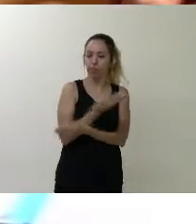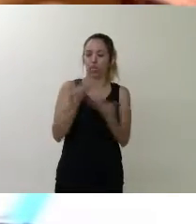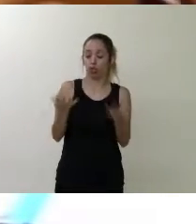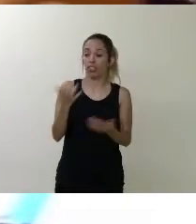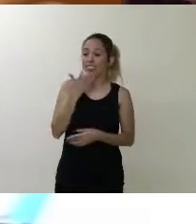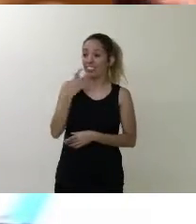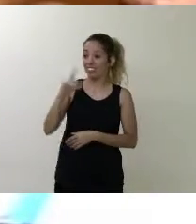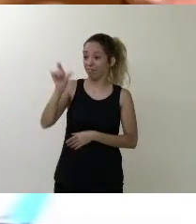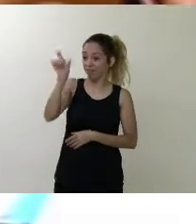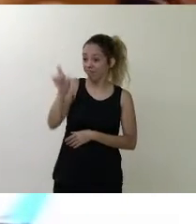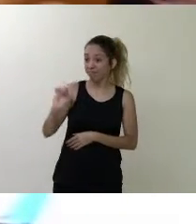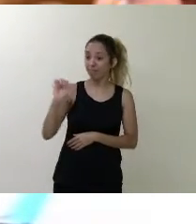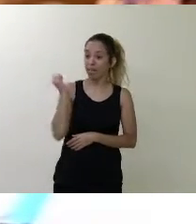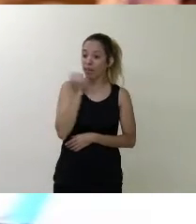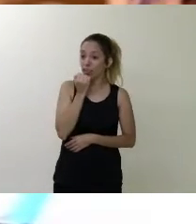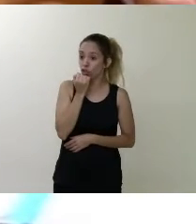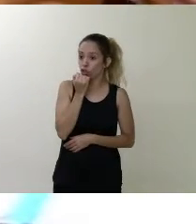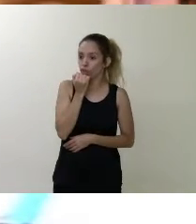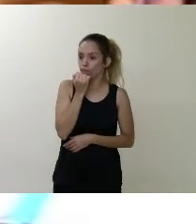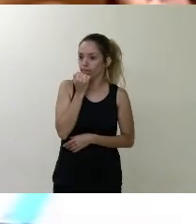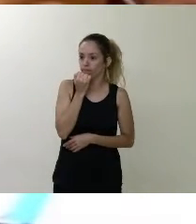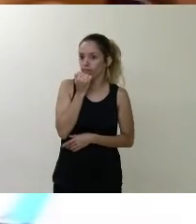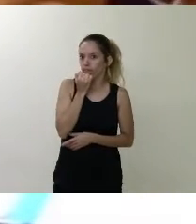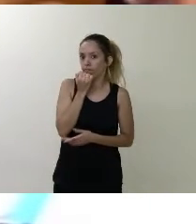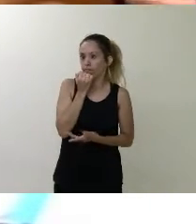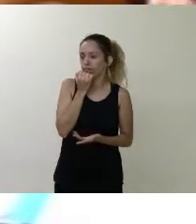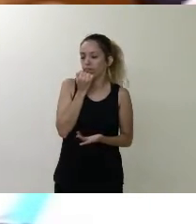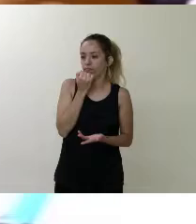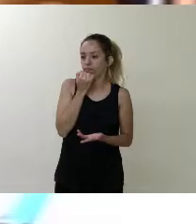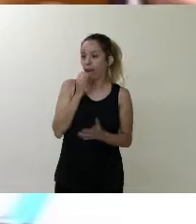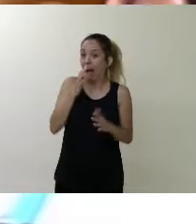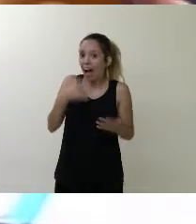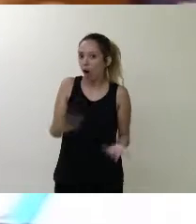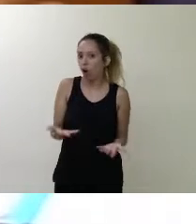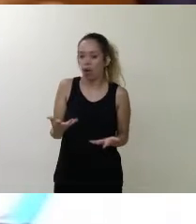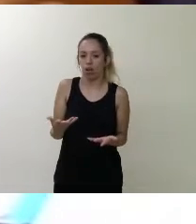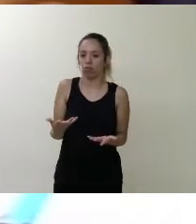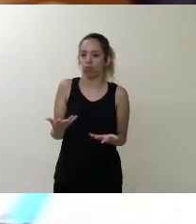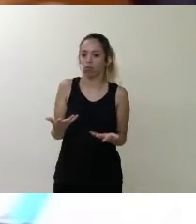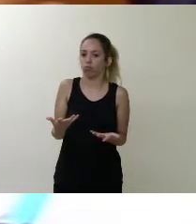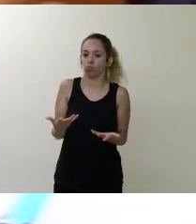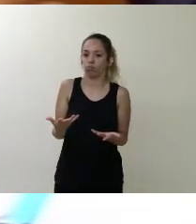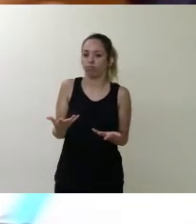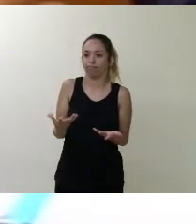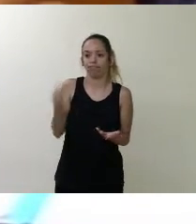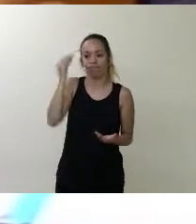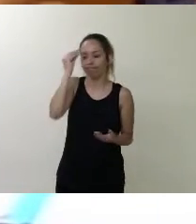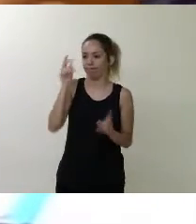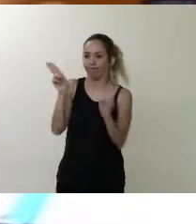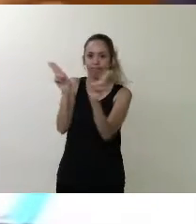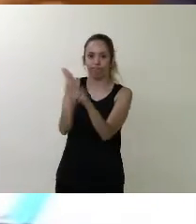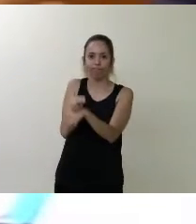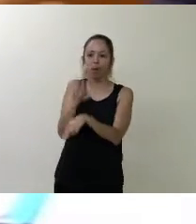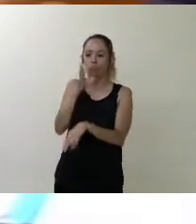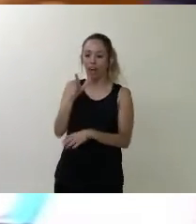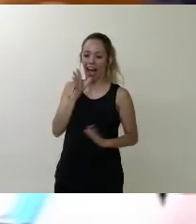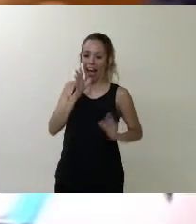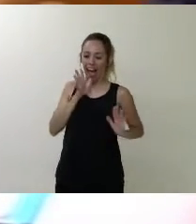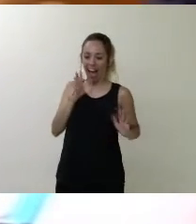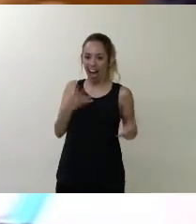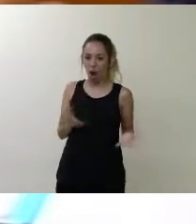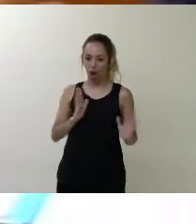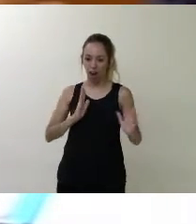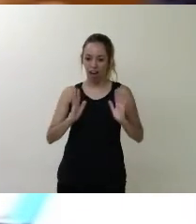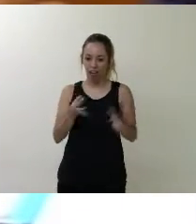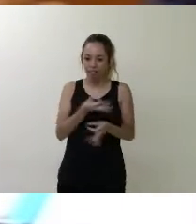esta naturaleza siempre nos gusta contestarla, resolverla o desestimarla, como es el caso, porque no se ajusta a los criterios que